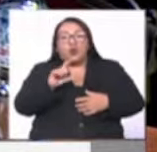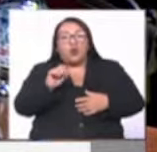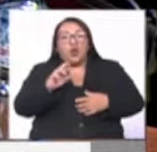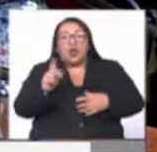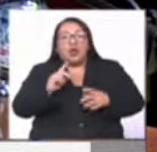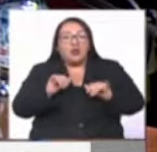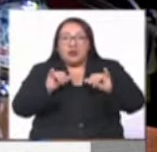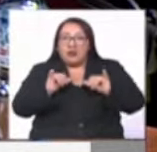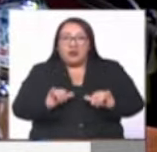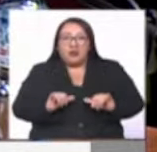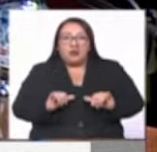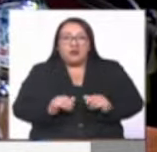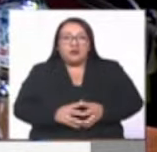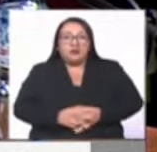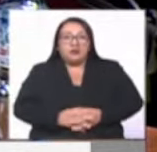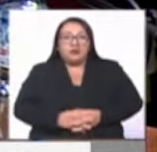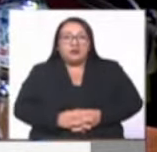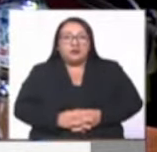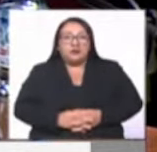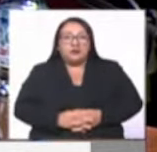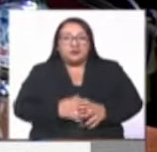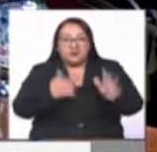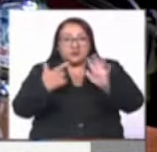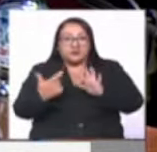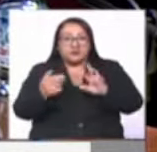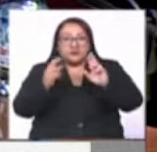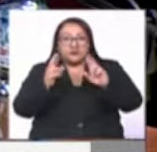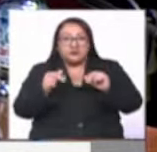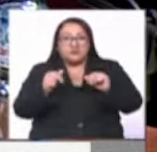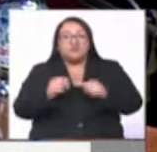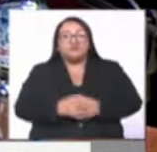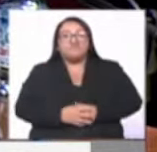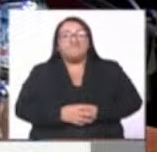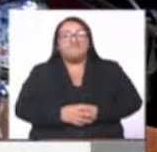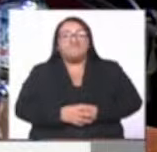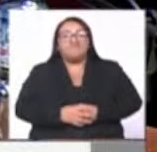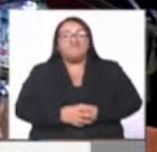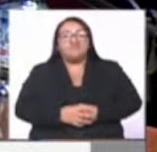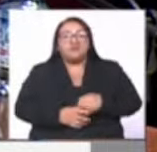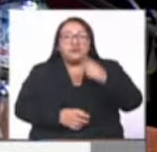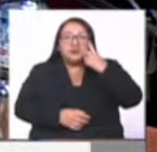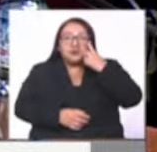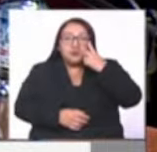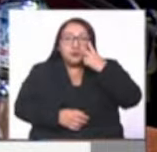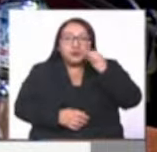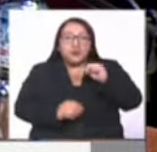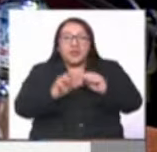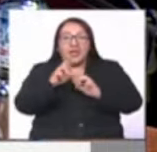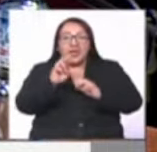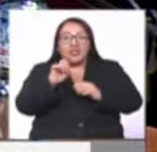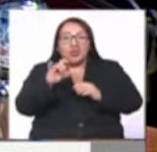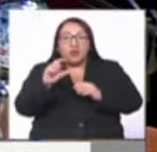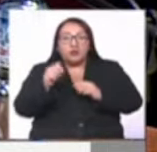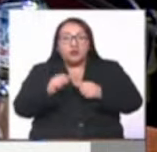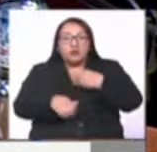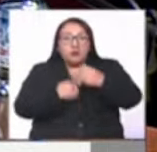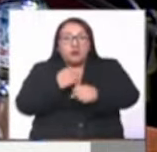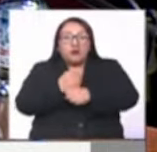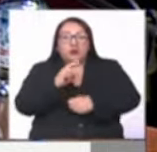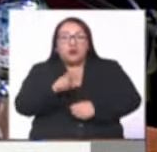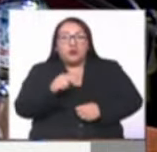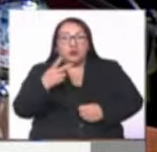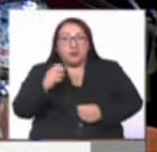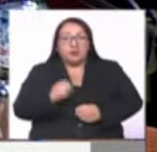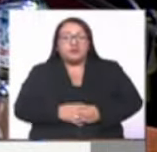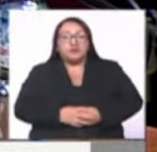para permanecer en séptima razón la séptima razón es que la resolución que se emitió el año